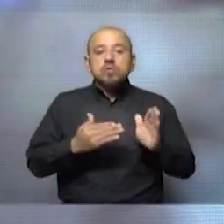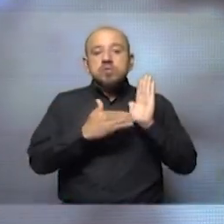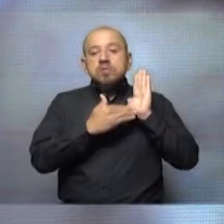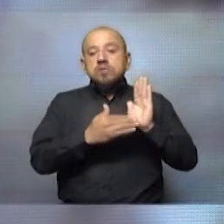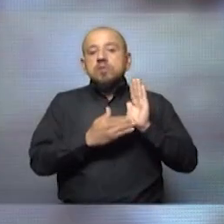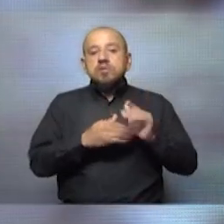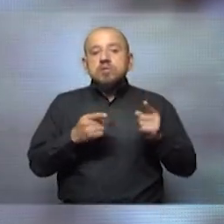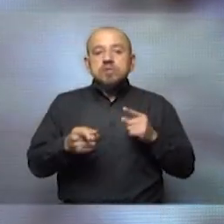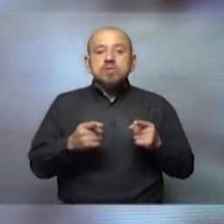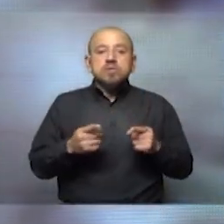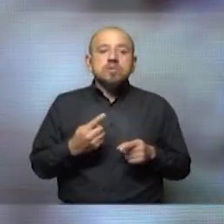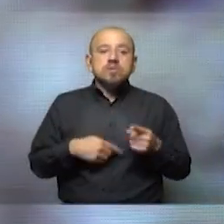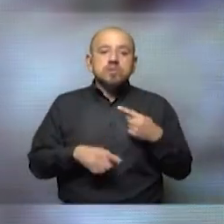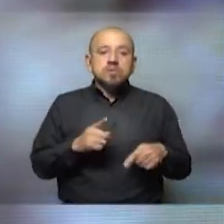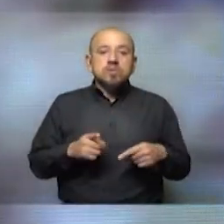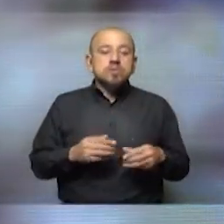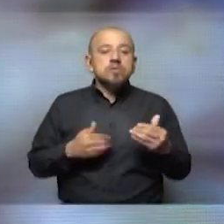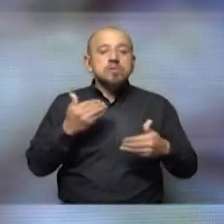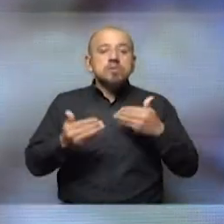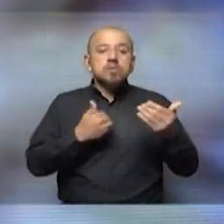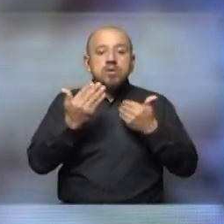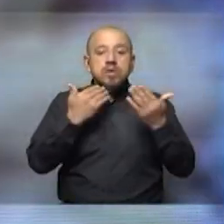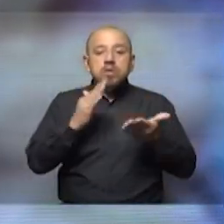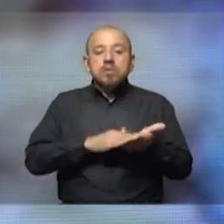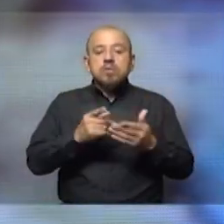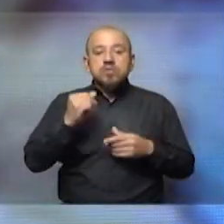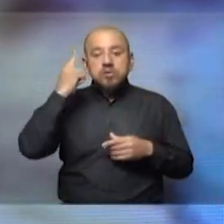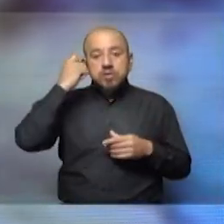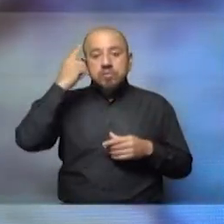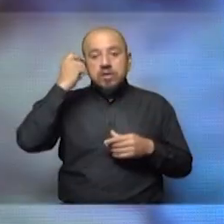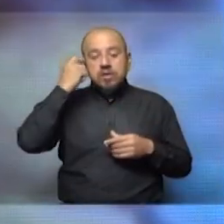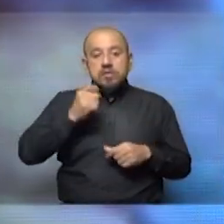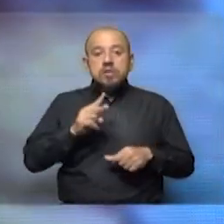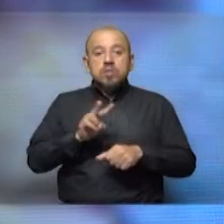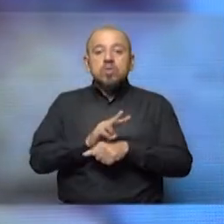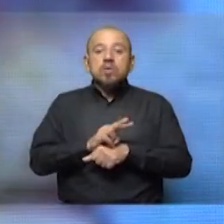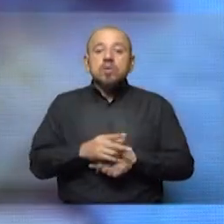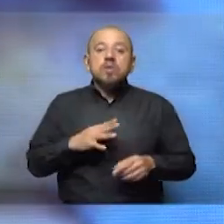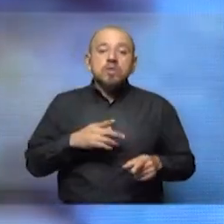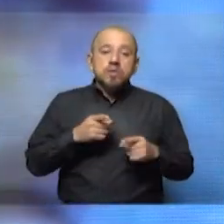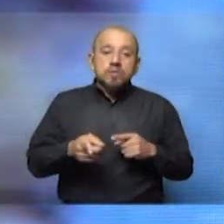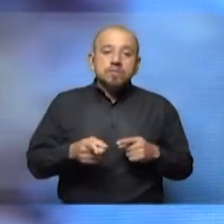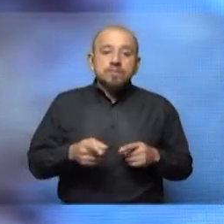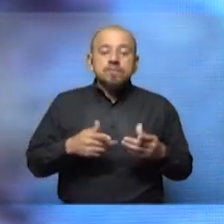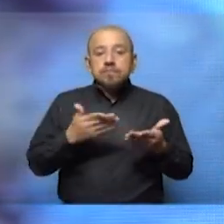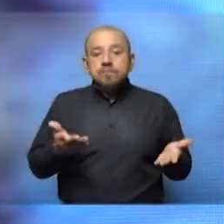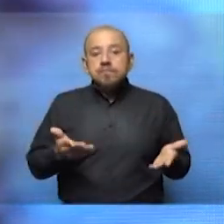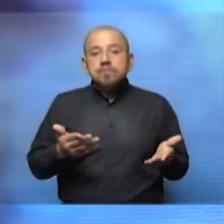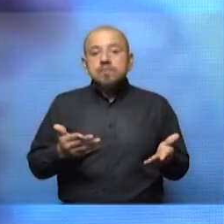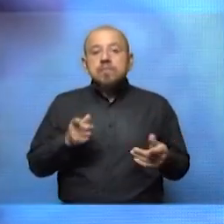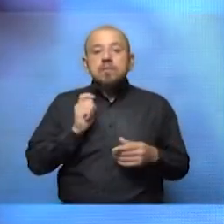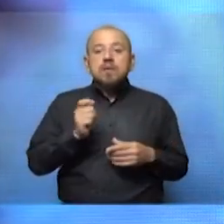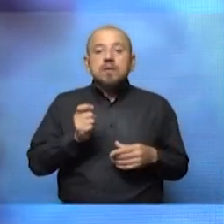en torno a eso no entonces Bueno cuando hablamos de cuidado y de experiencias concretas de Cuidado Bueno situar a esos sujetos